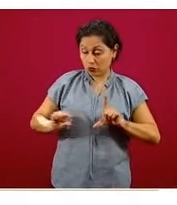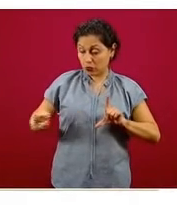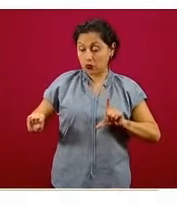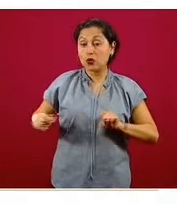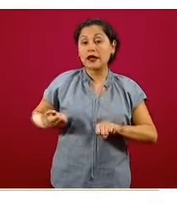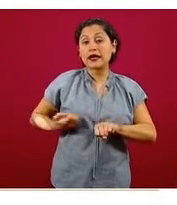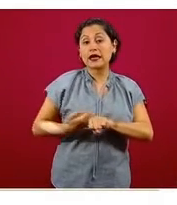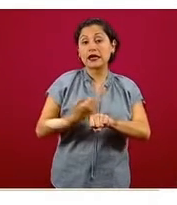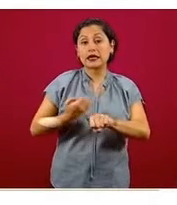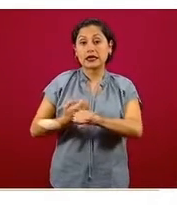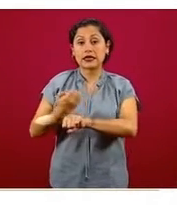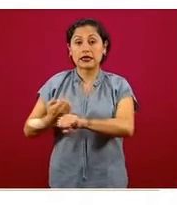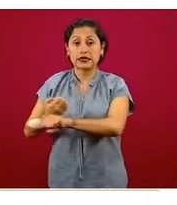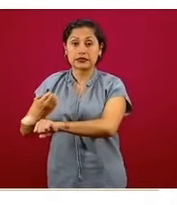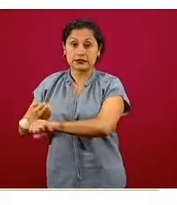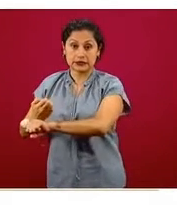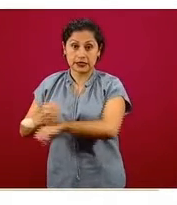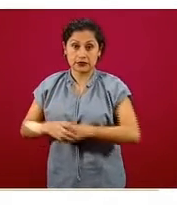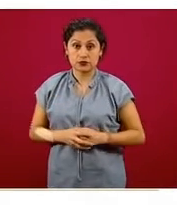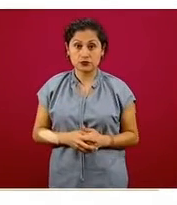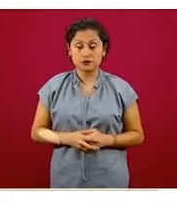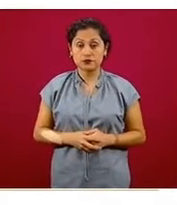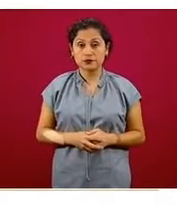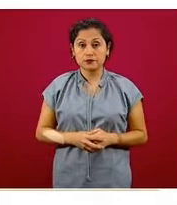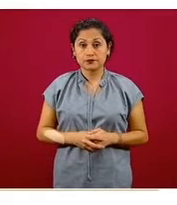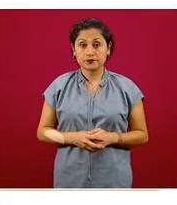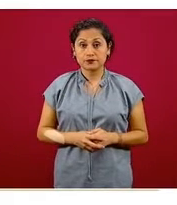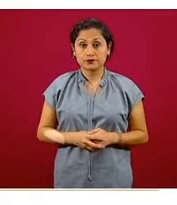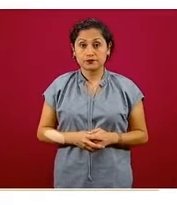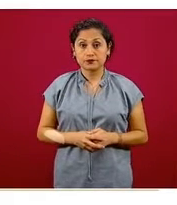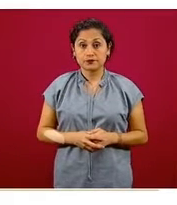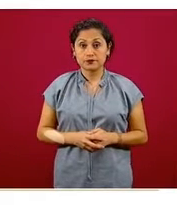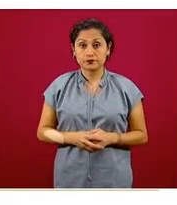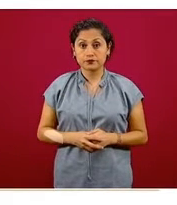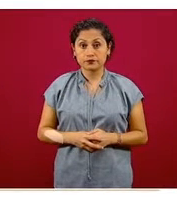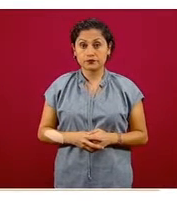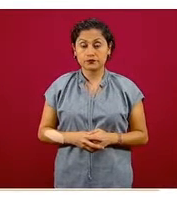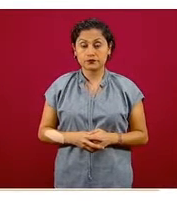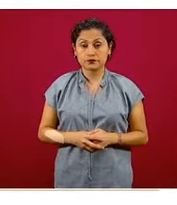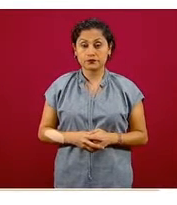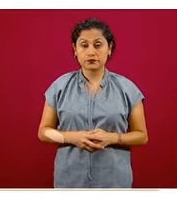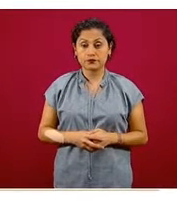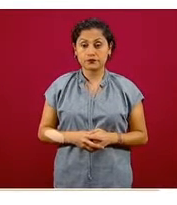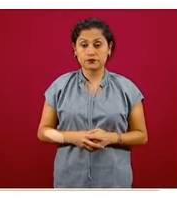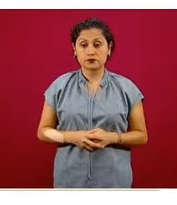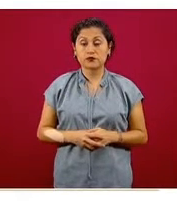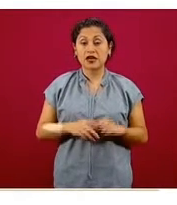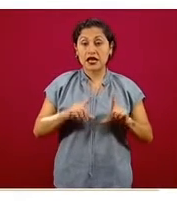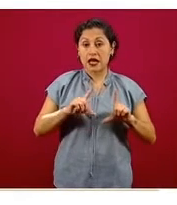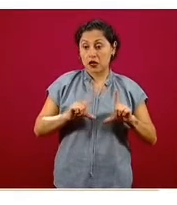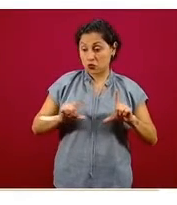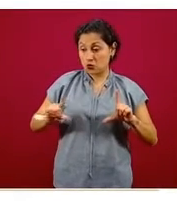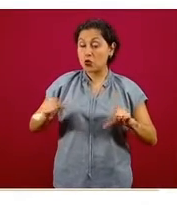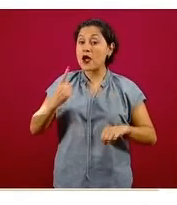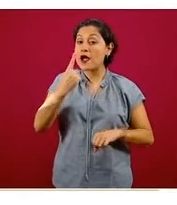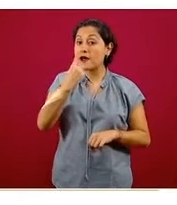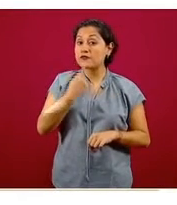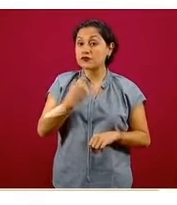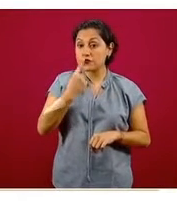federativas de izquierda a derecha representa la carga confirmada, es decir, los